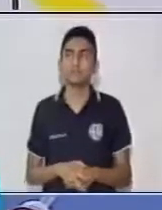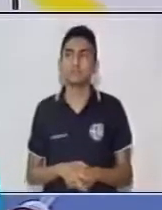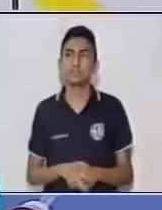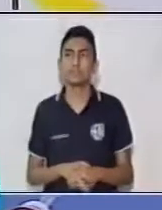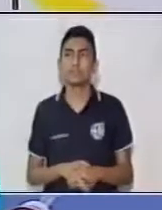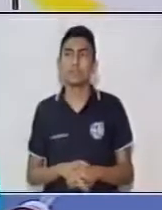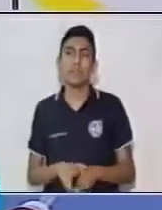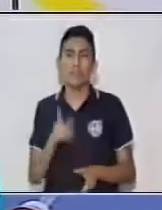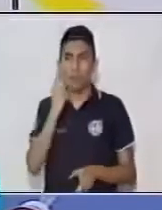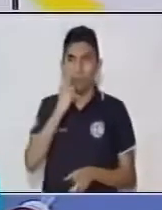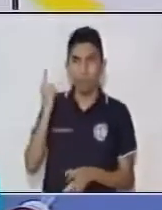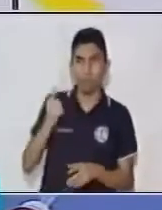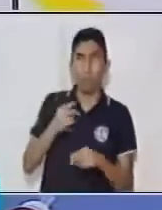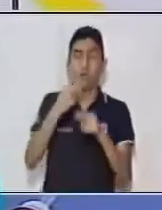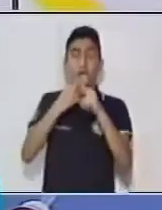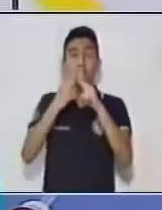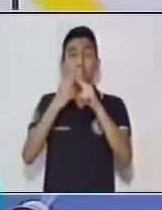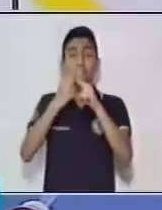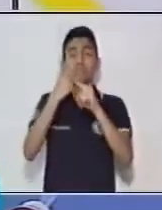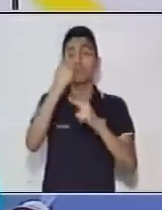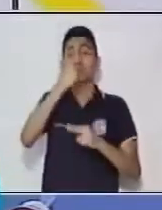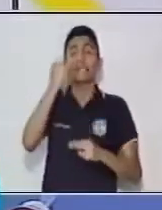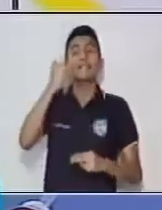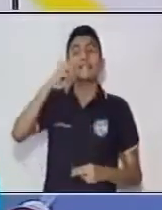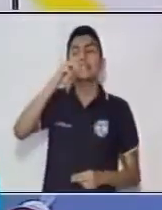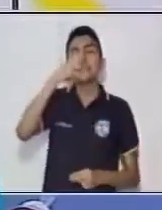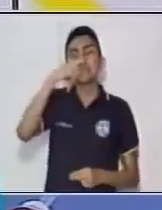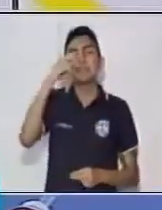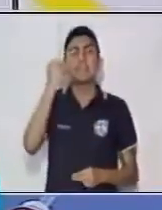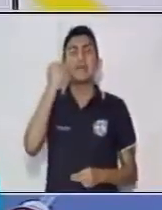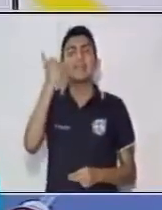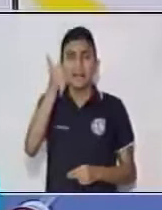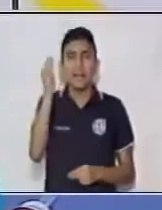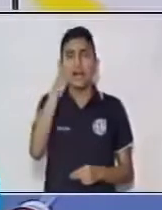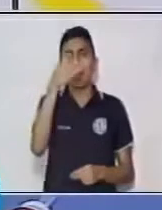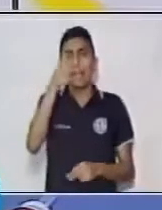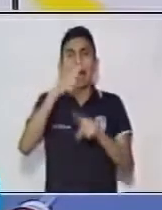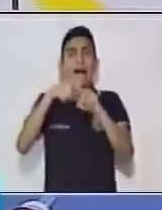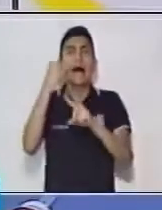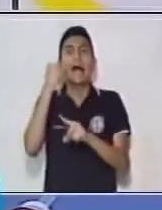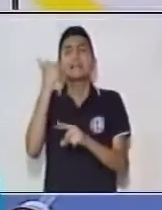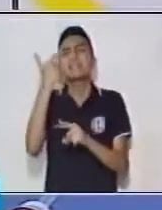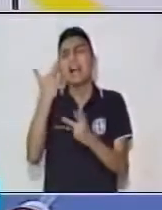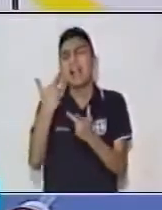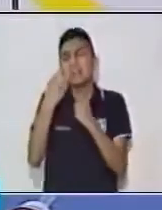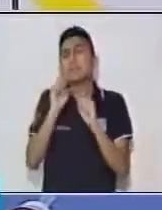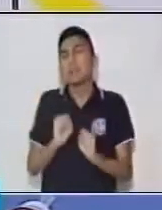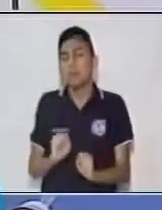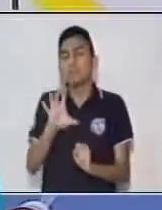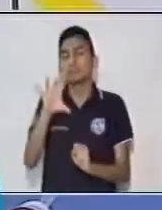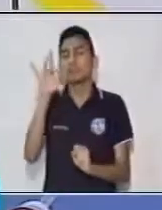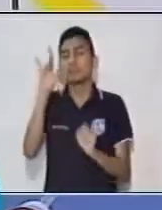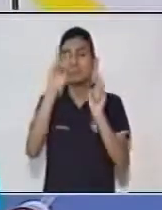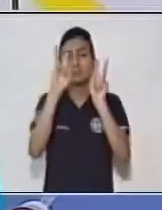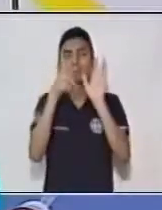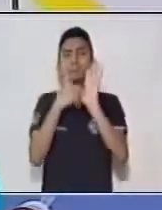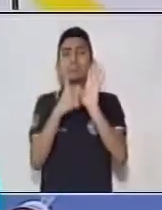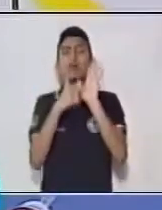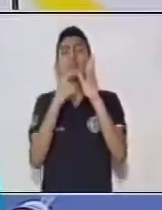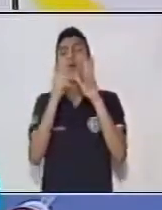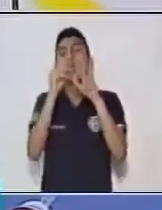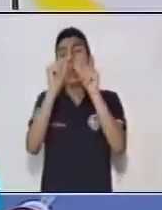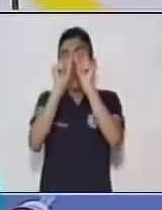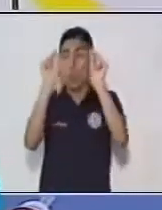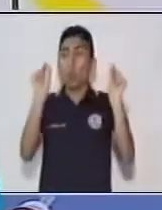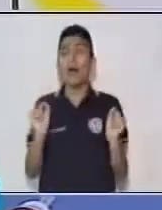no. La simetría axial. En este caso, en el cuadrado podemos encontrar que tiene un eje